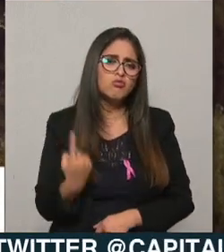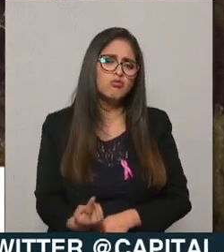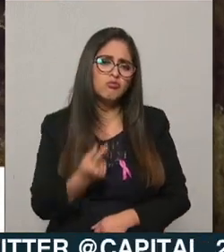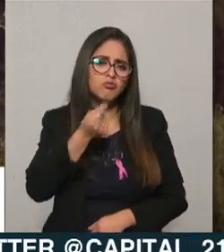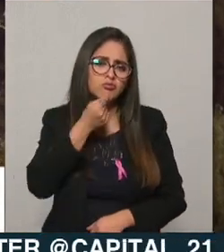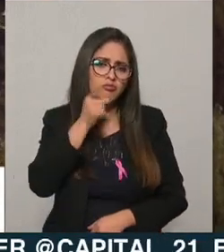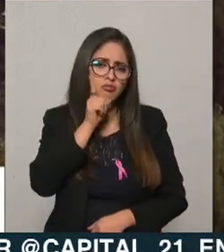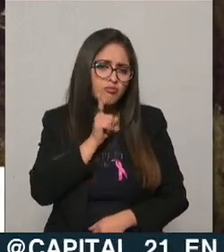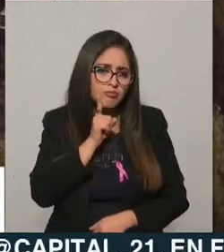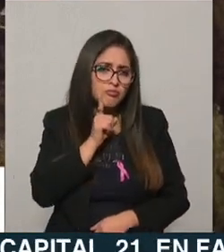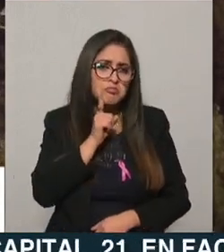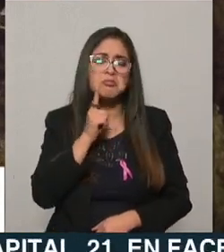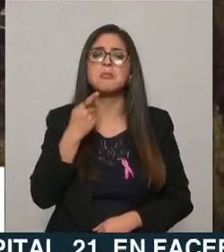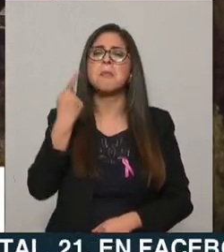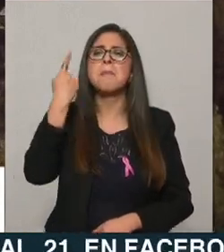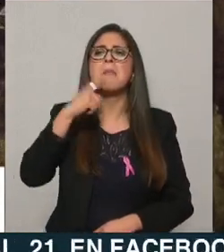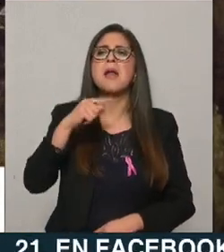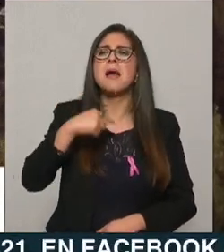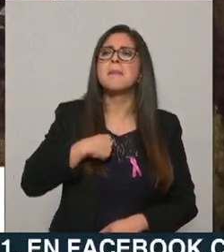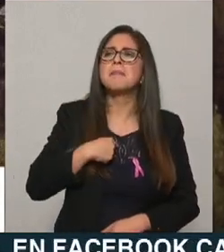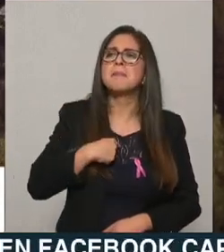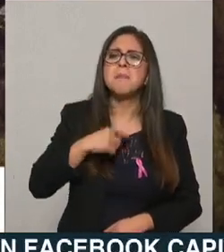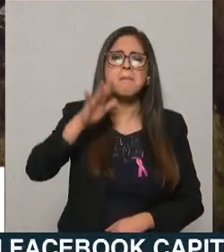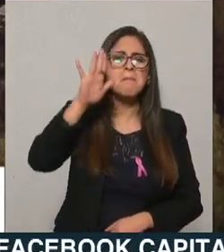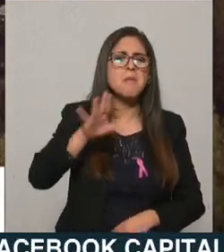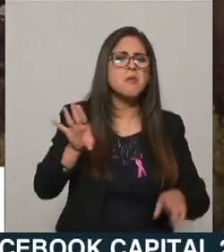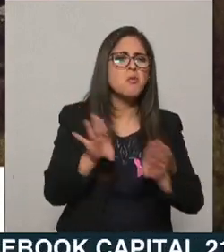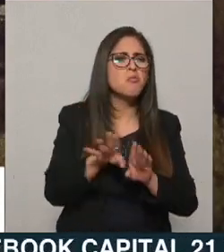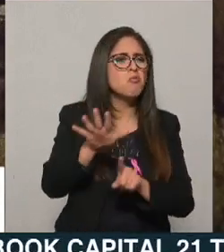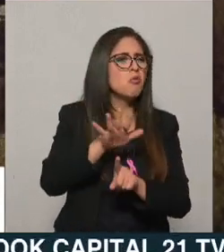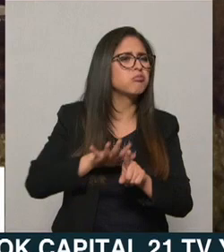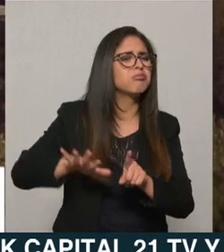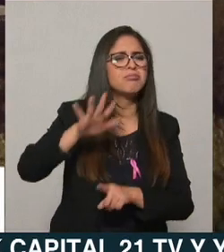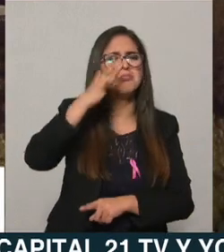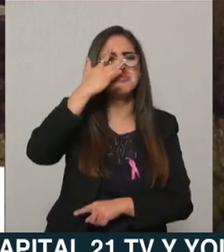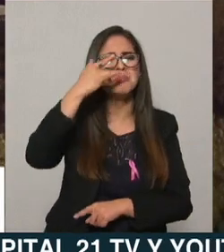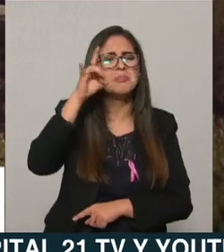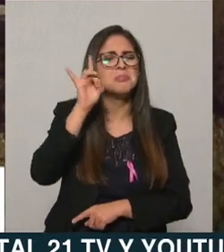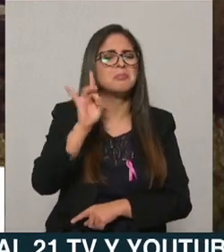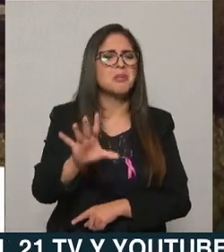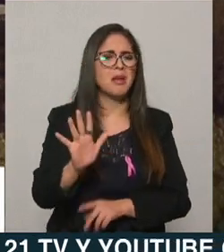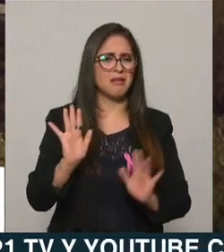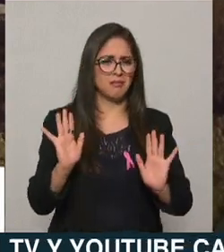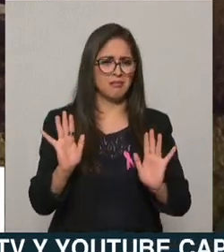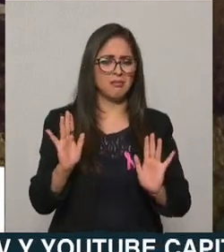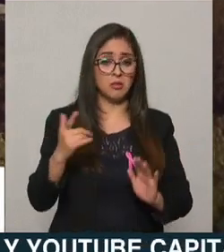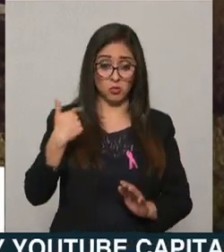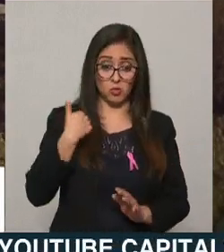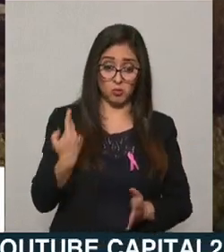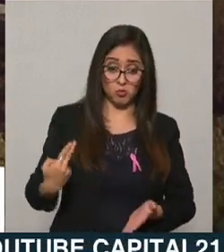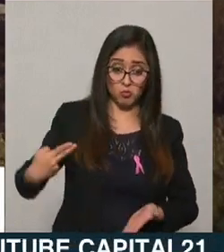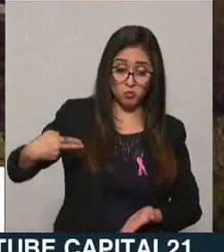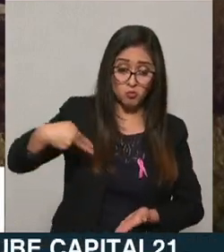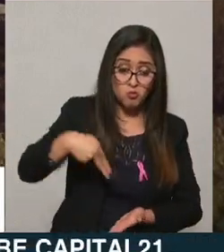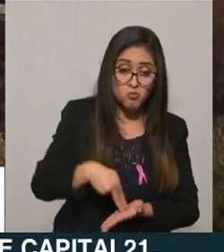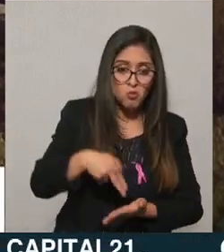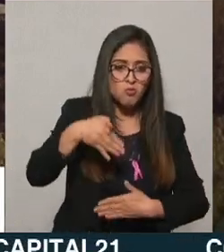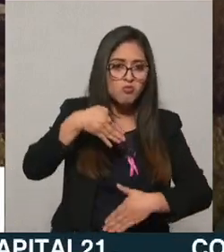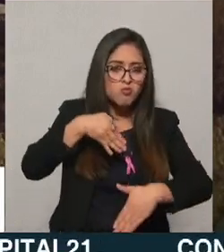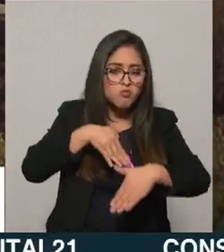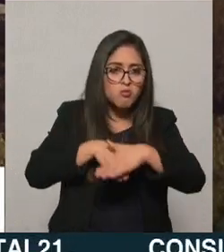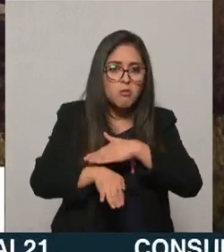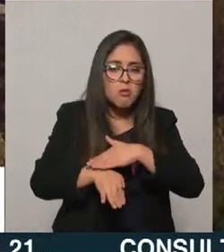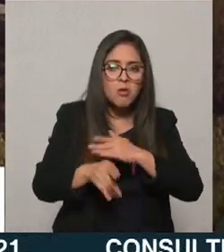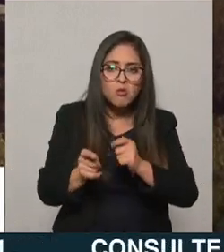particular era un mundo mágico, ¿sabes? Donde yo tenía la oportunidad de entrar